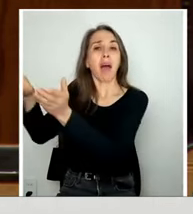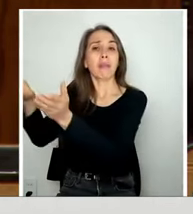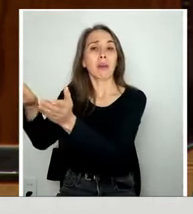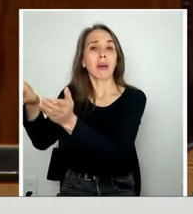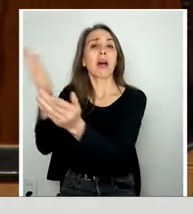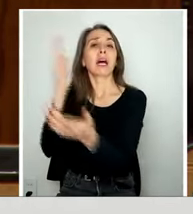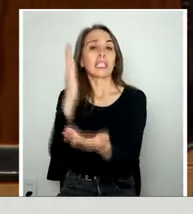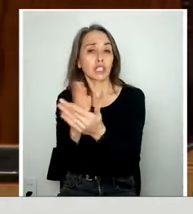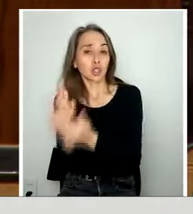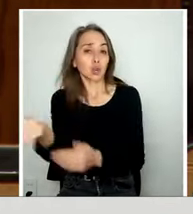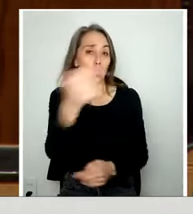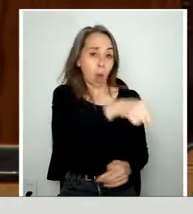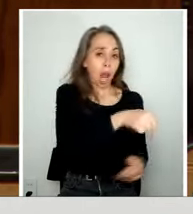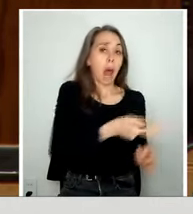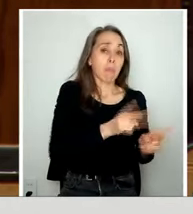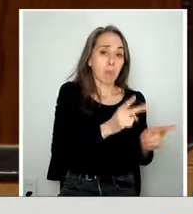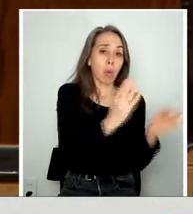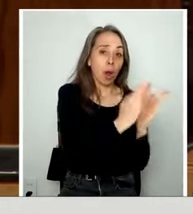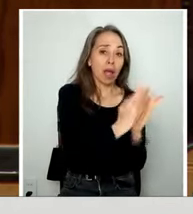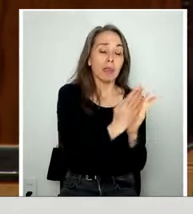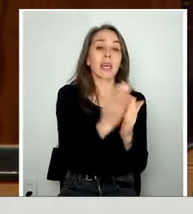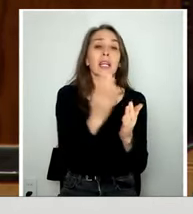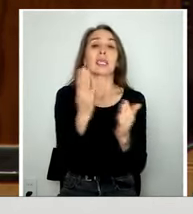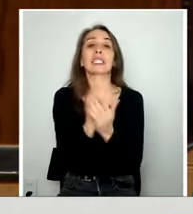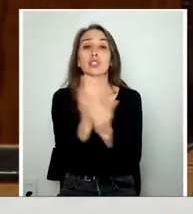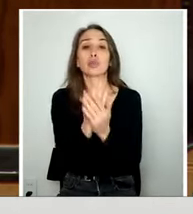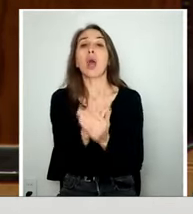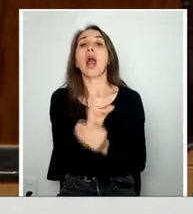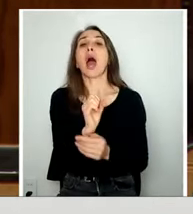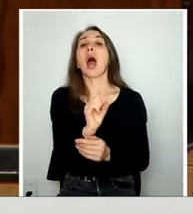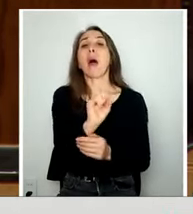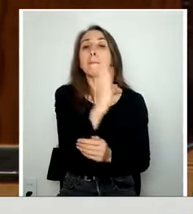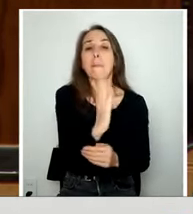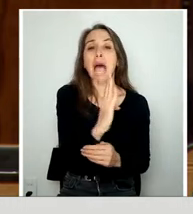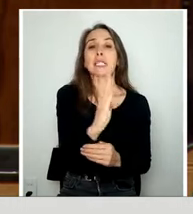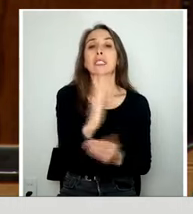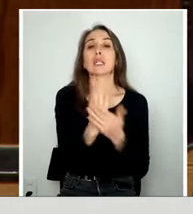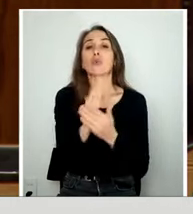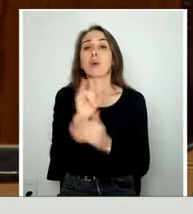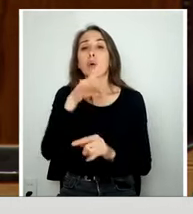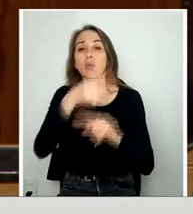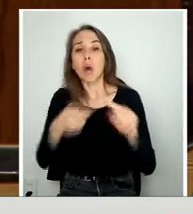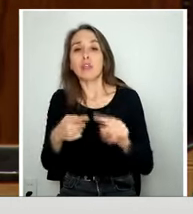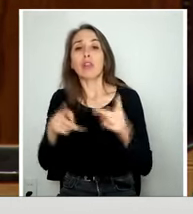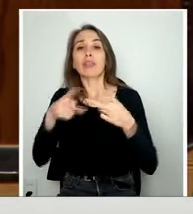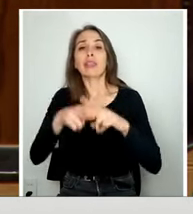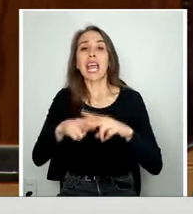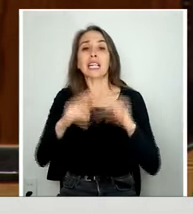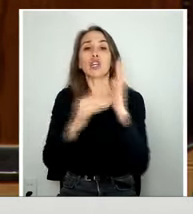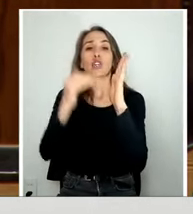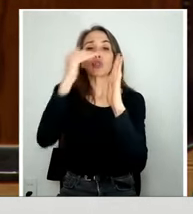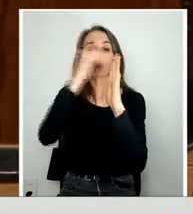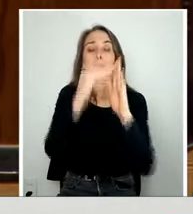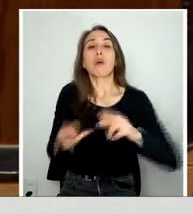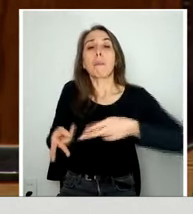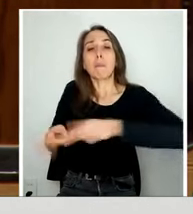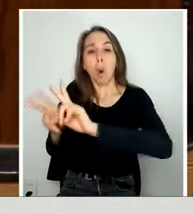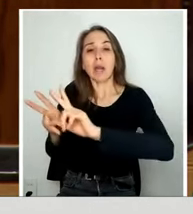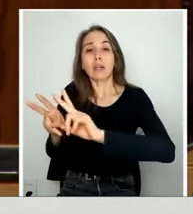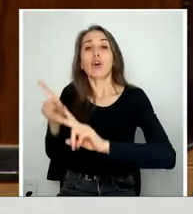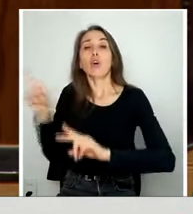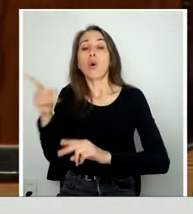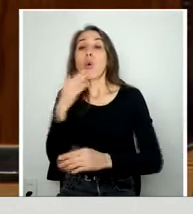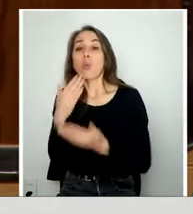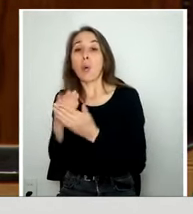y también de la educación técnica y superior también que ese proceso de ingreso tenga alguna